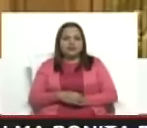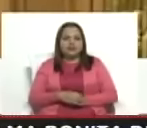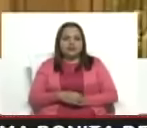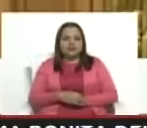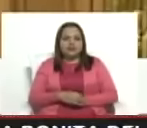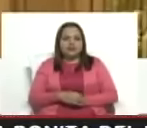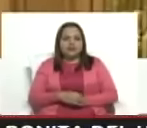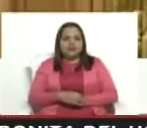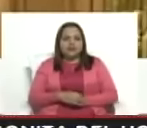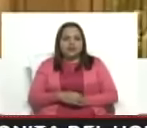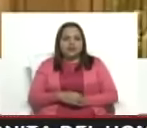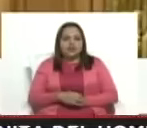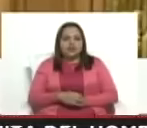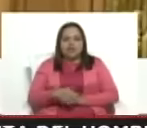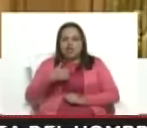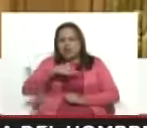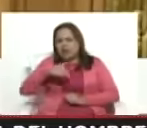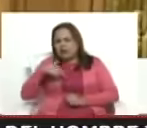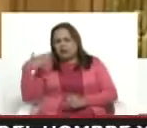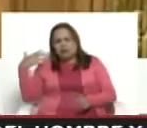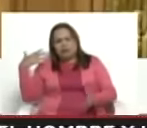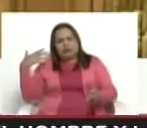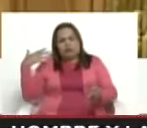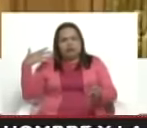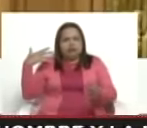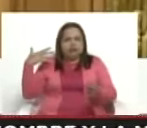Hemos estado en esta batalla durante